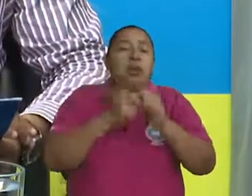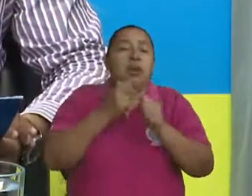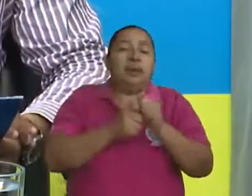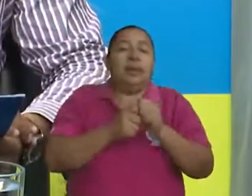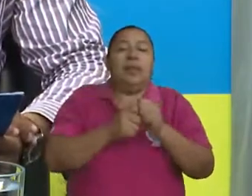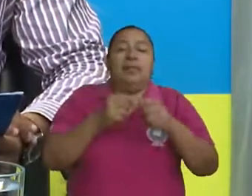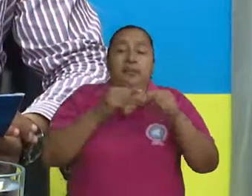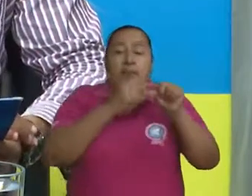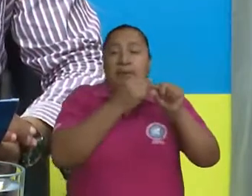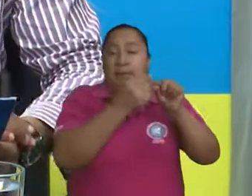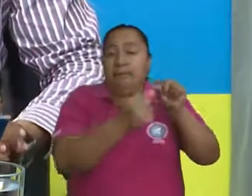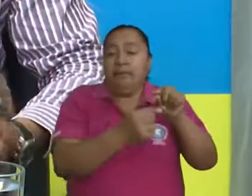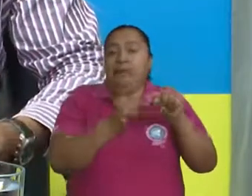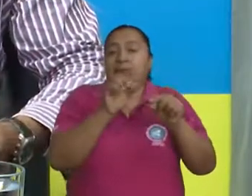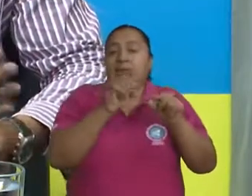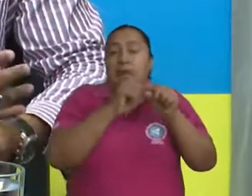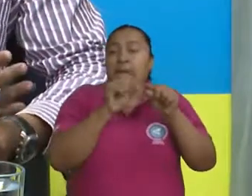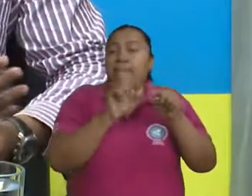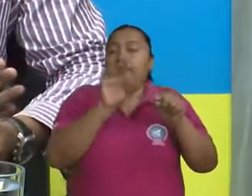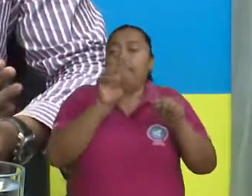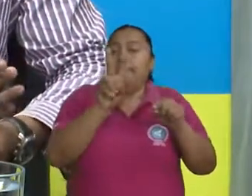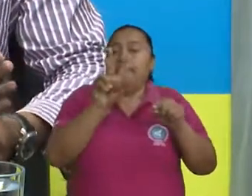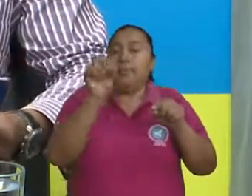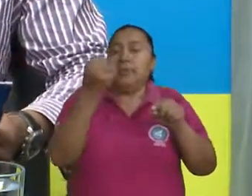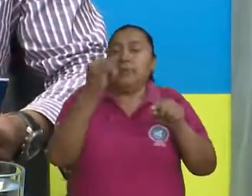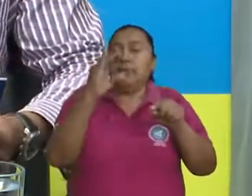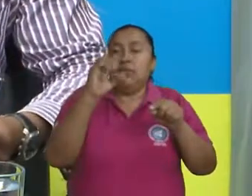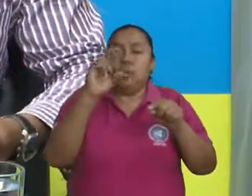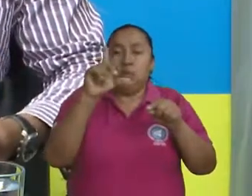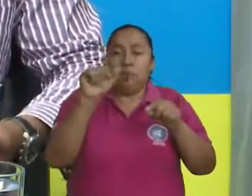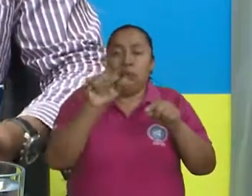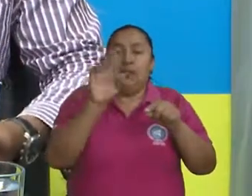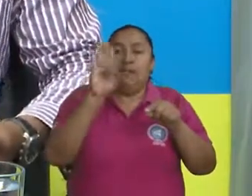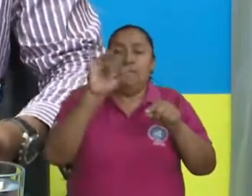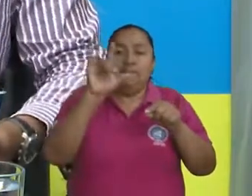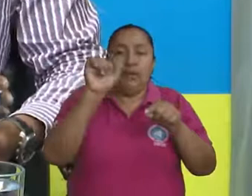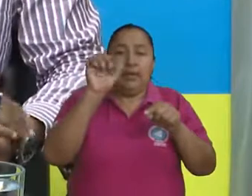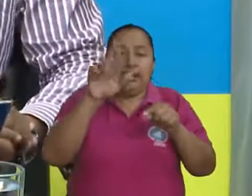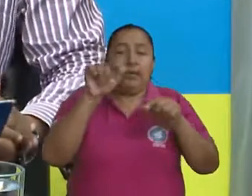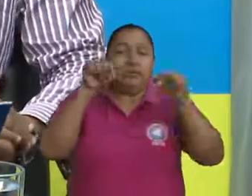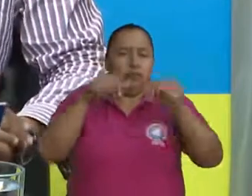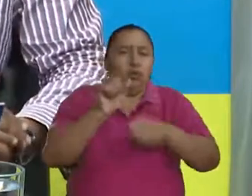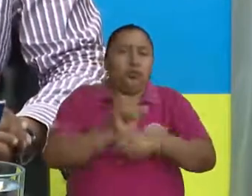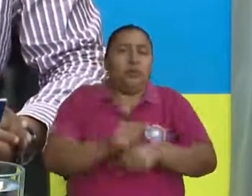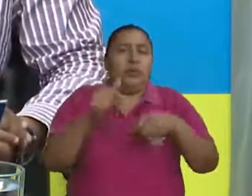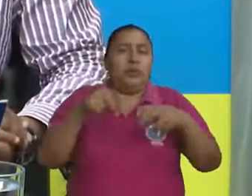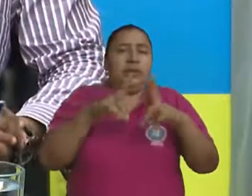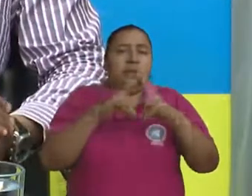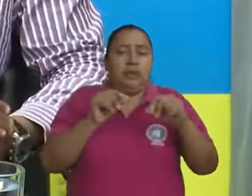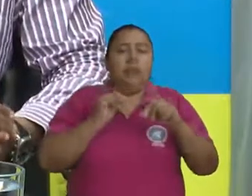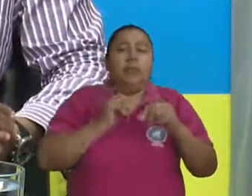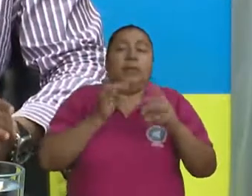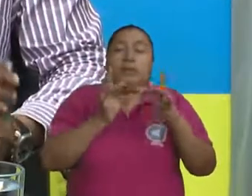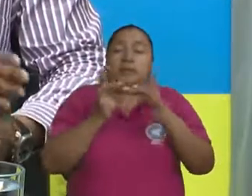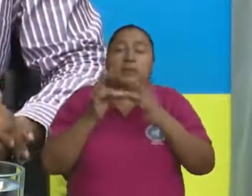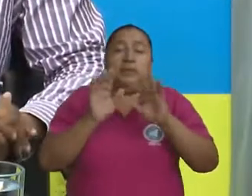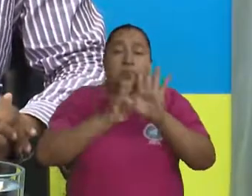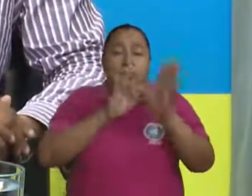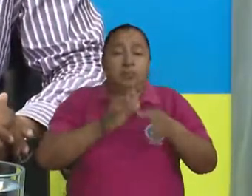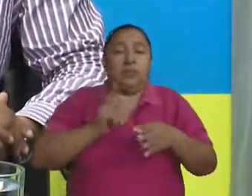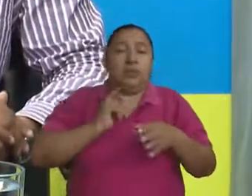la vesícula biliar, un trastorno muy frecuente en Nicaragua, principalmente en las mujeres, que tiene que ver